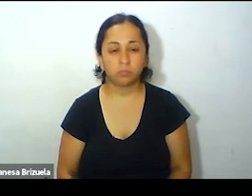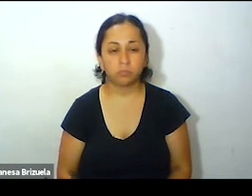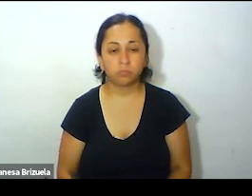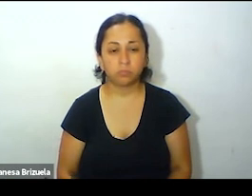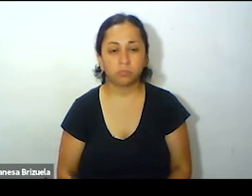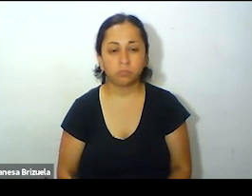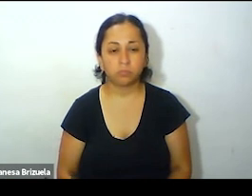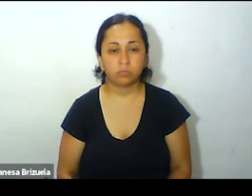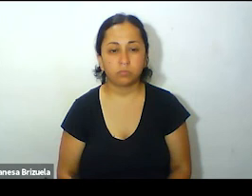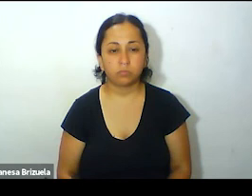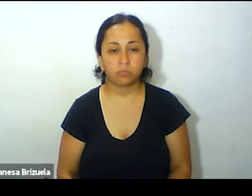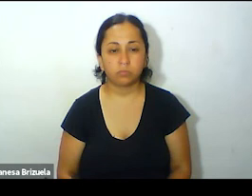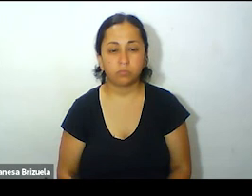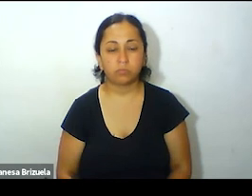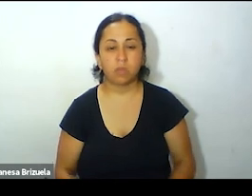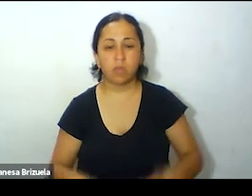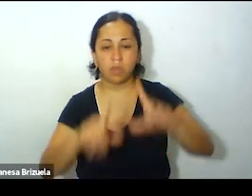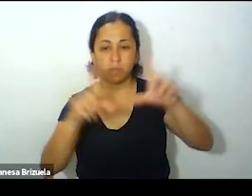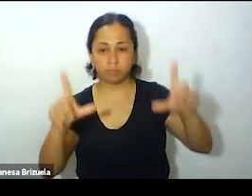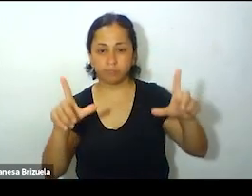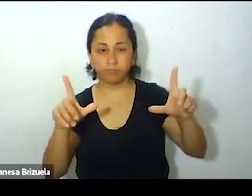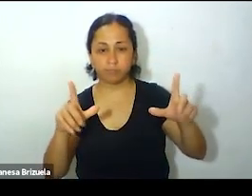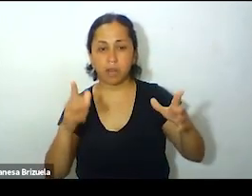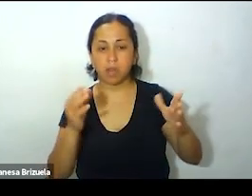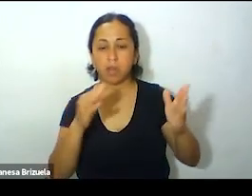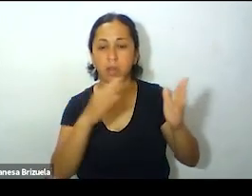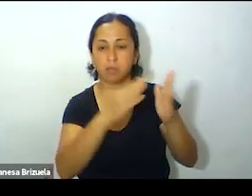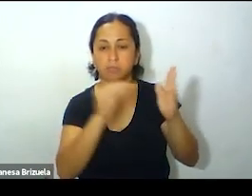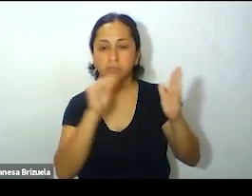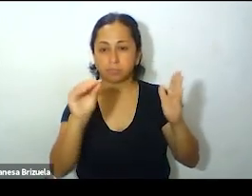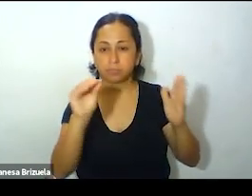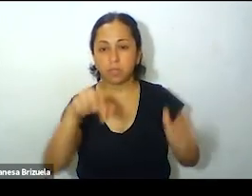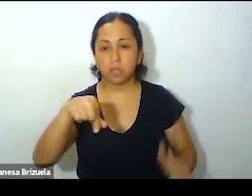Acá está la mesa de trabajo para poner una plantilla.